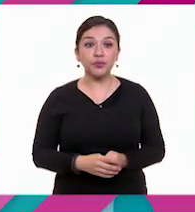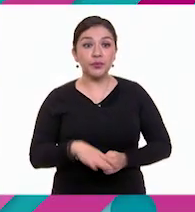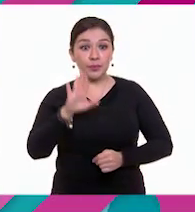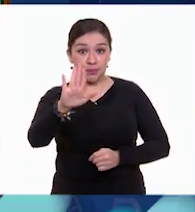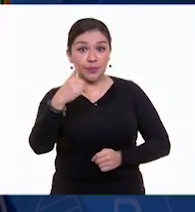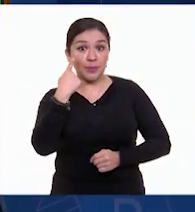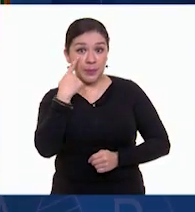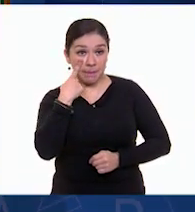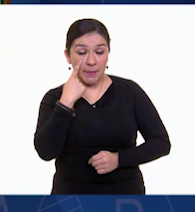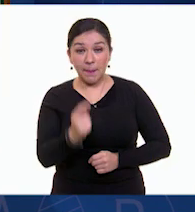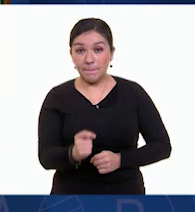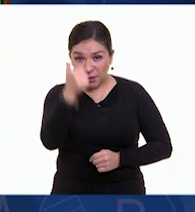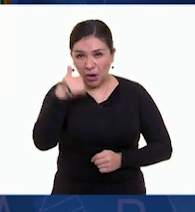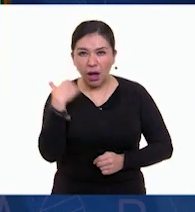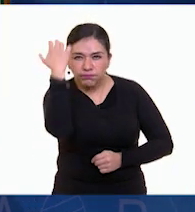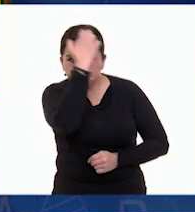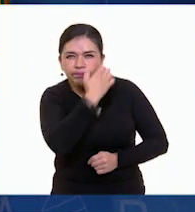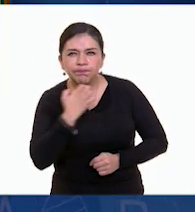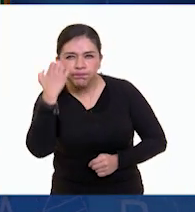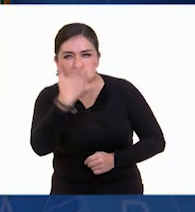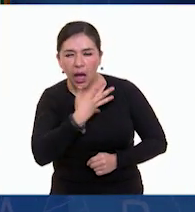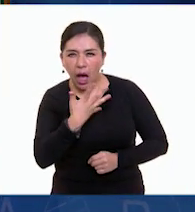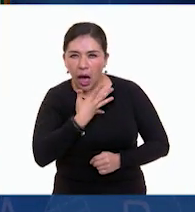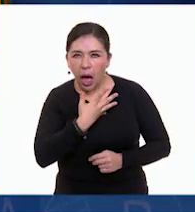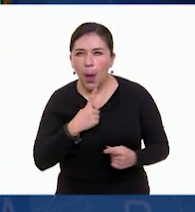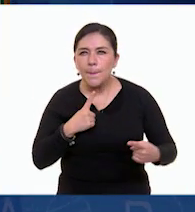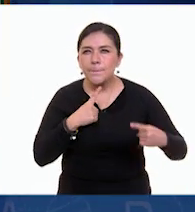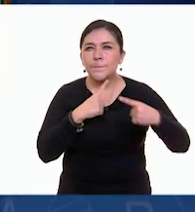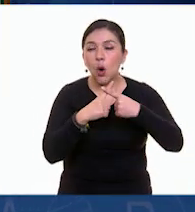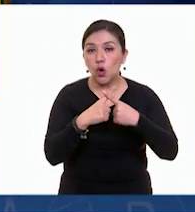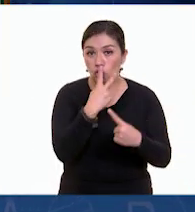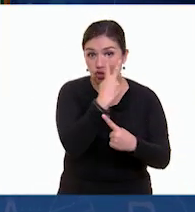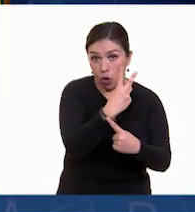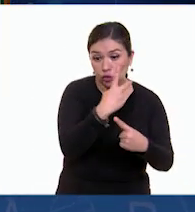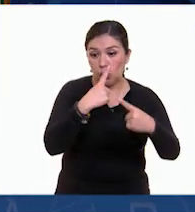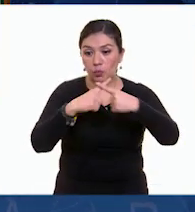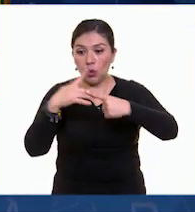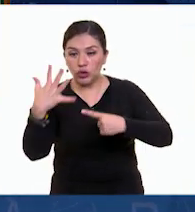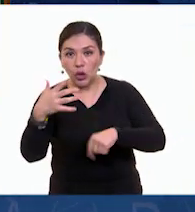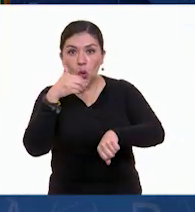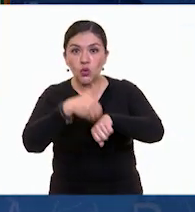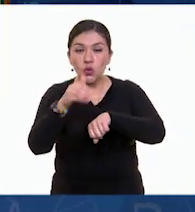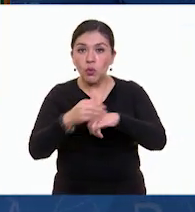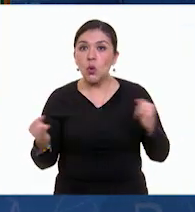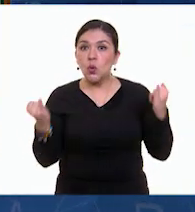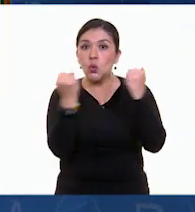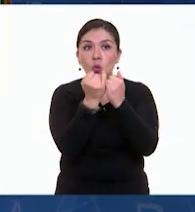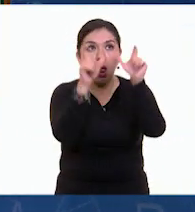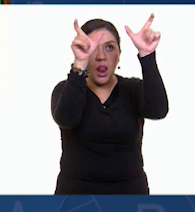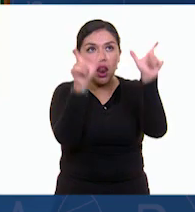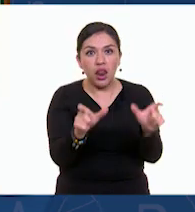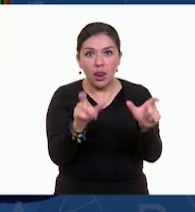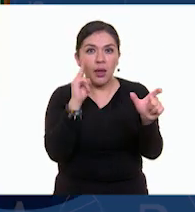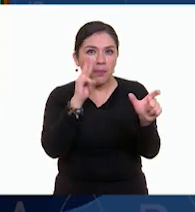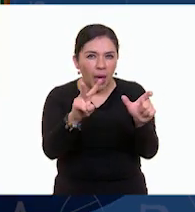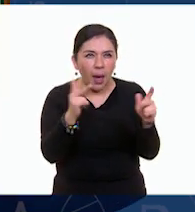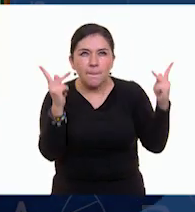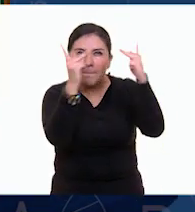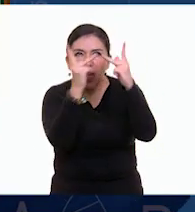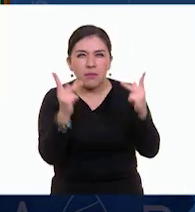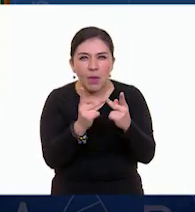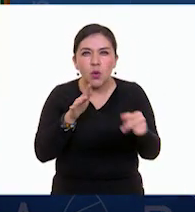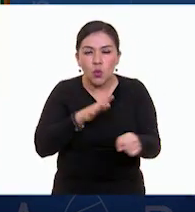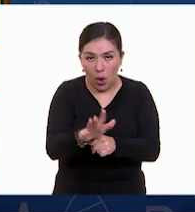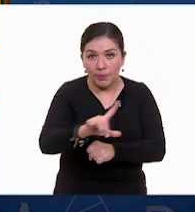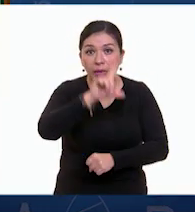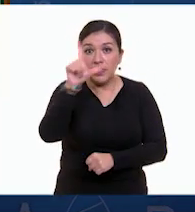Primero, verifico que ya tenga los múltiplos comunes de 2 y 5 que aparecen en los dos rectángulos. Después,